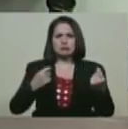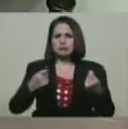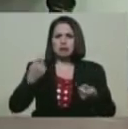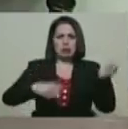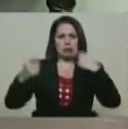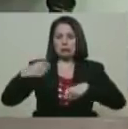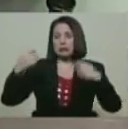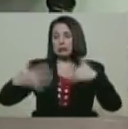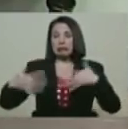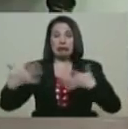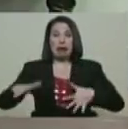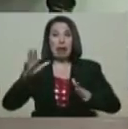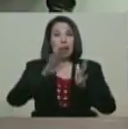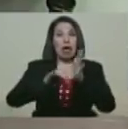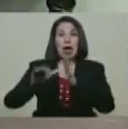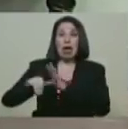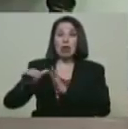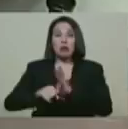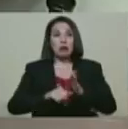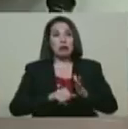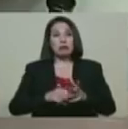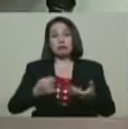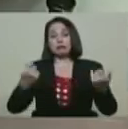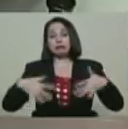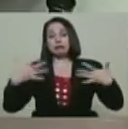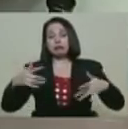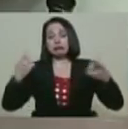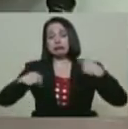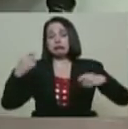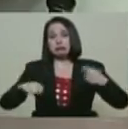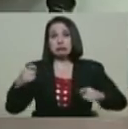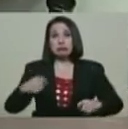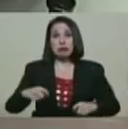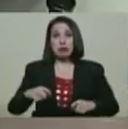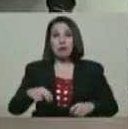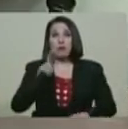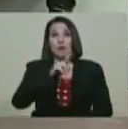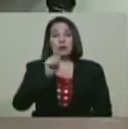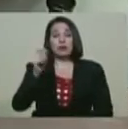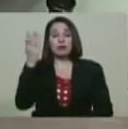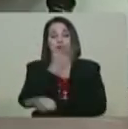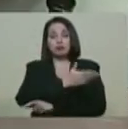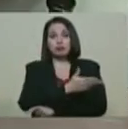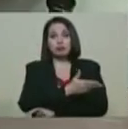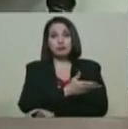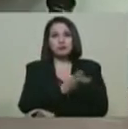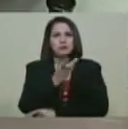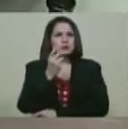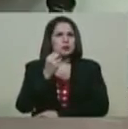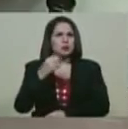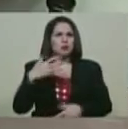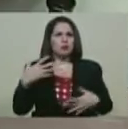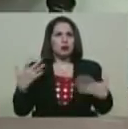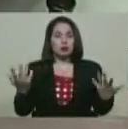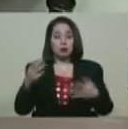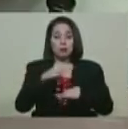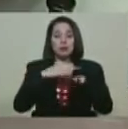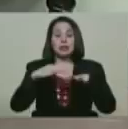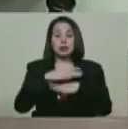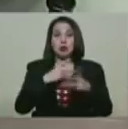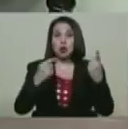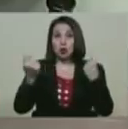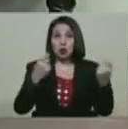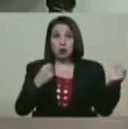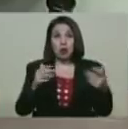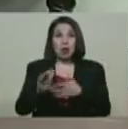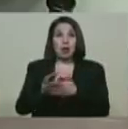bachaqueros, contra los ladrones especuladores. La unidad tributaria sancionatoria, ministro de Economía,